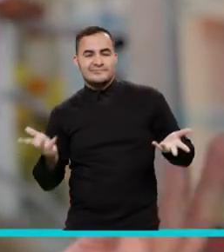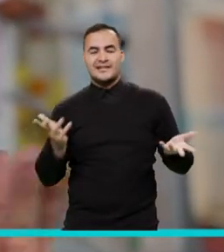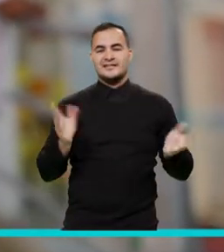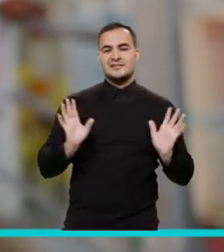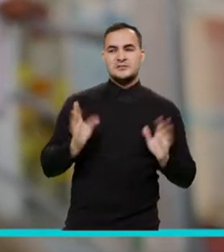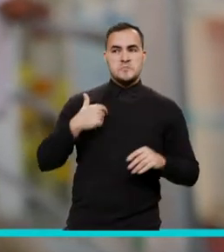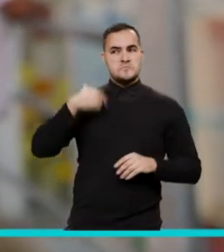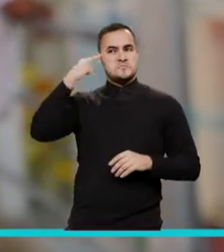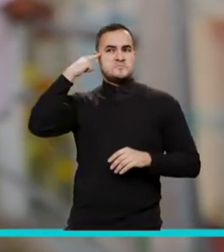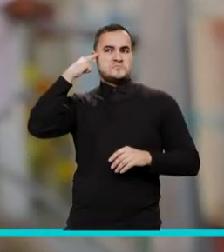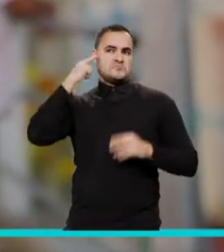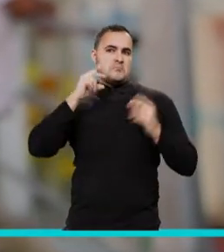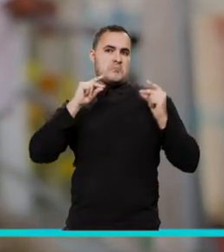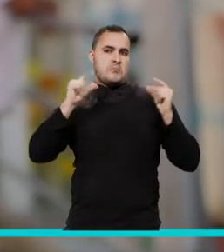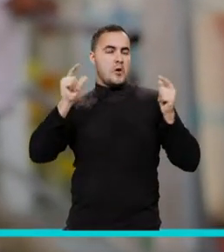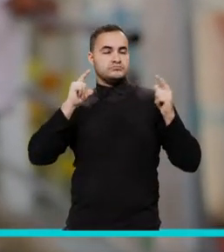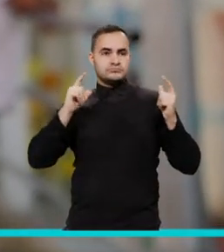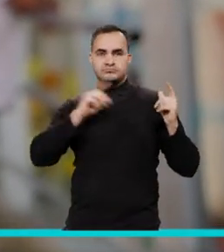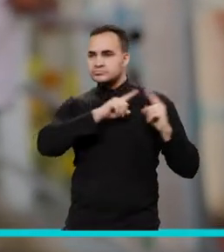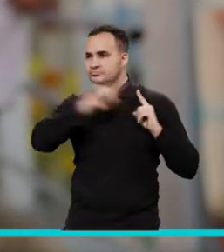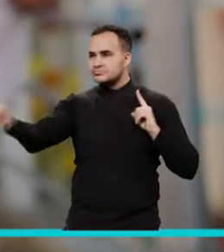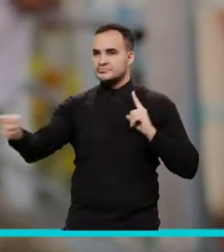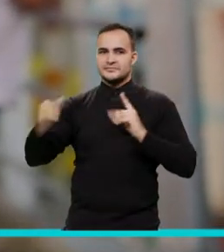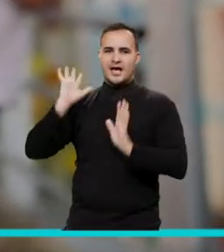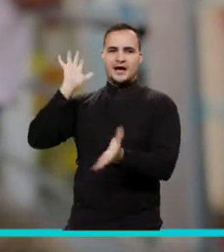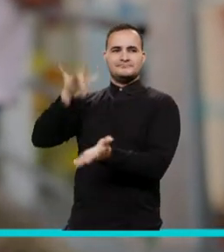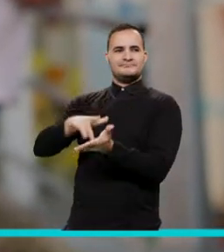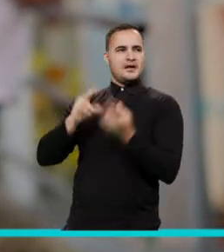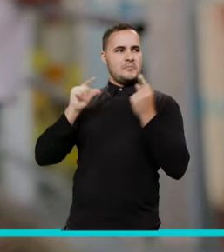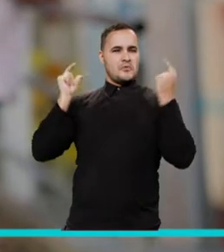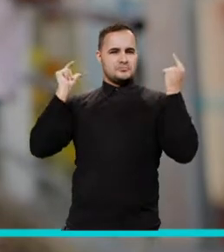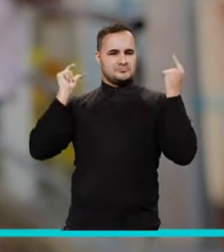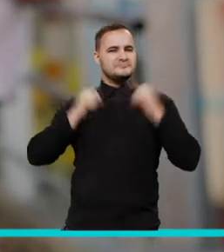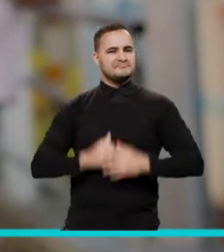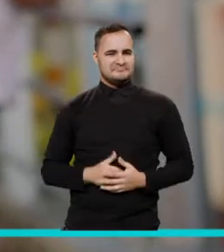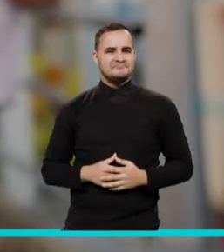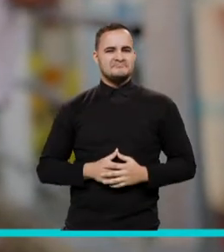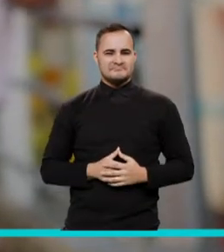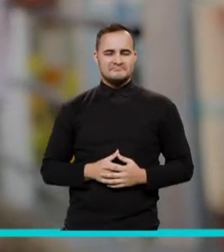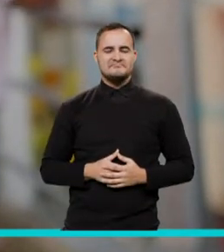como pues llegar más rápido como al lugar de destino